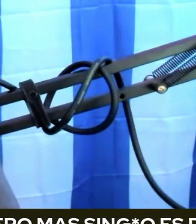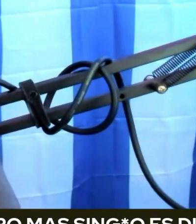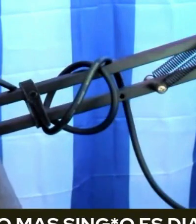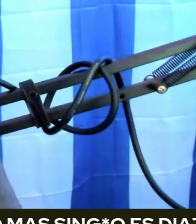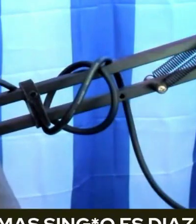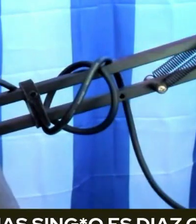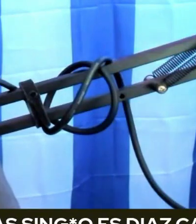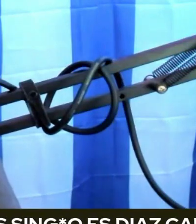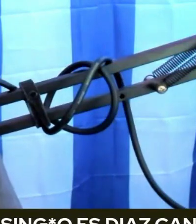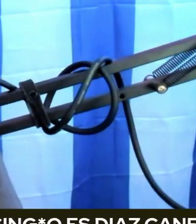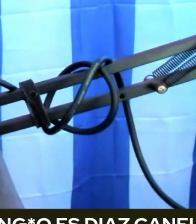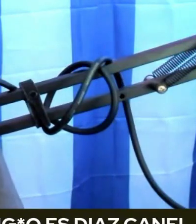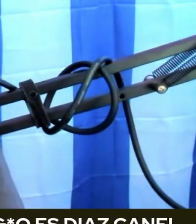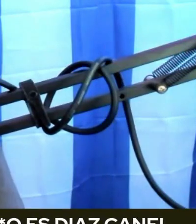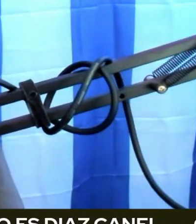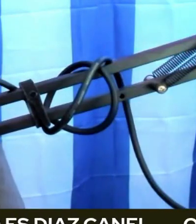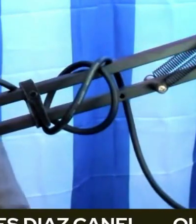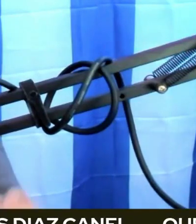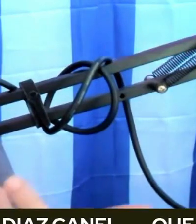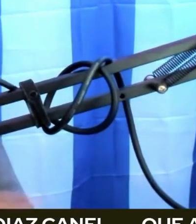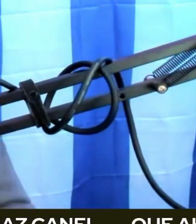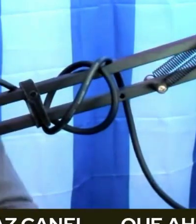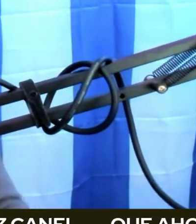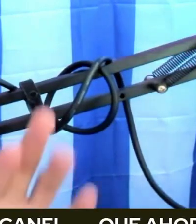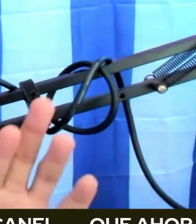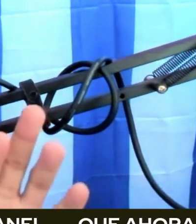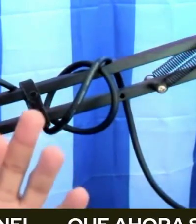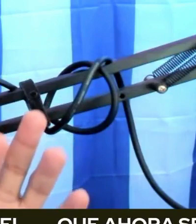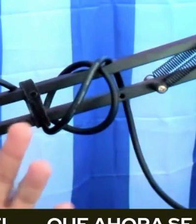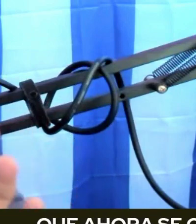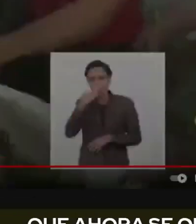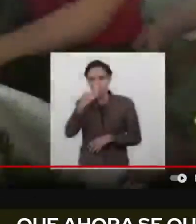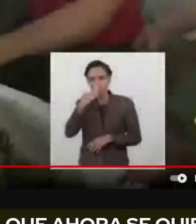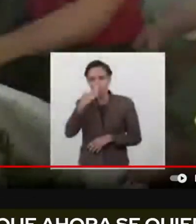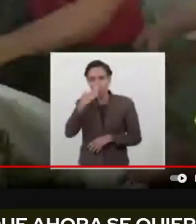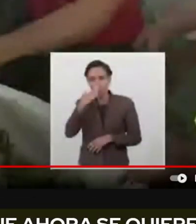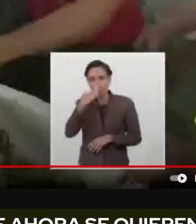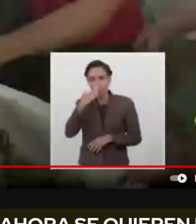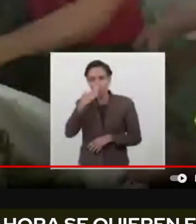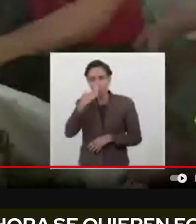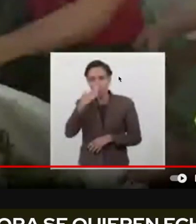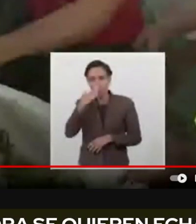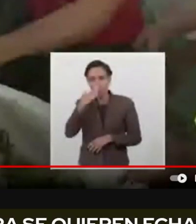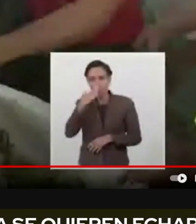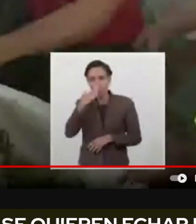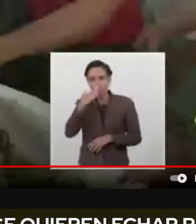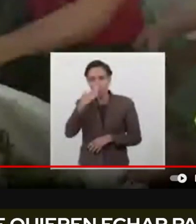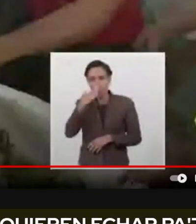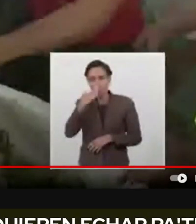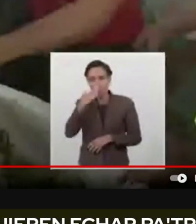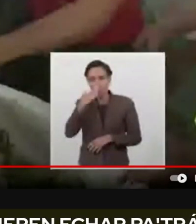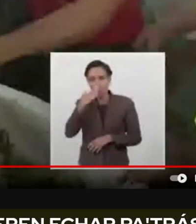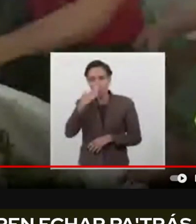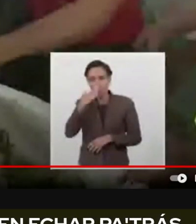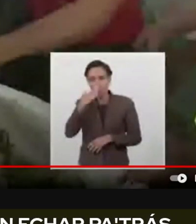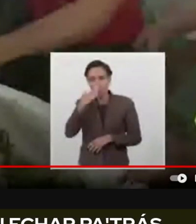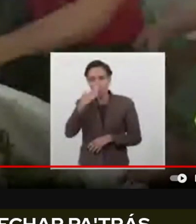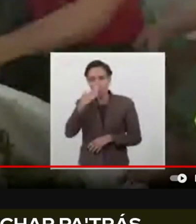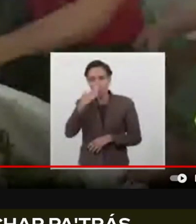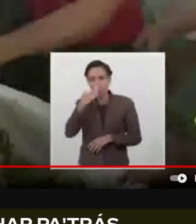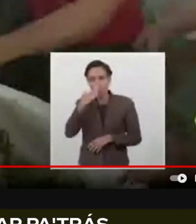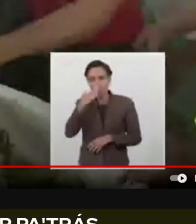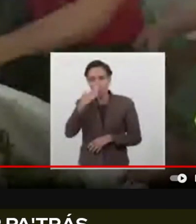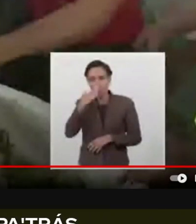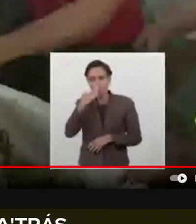un millón de gente más dura pelote gentes ahora fíjate todo lo que vivimos no lo que vimos No ahora vamos a ver qué nos dice el periodista vamos a ver la prensa